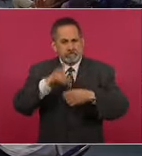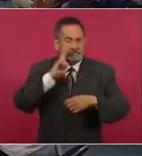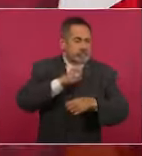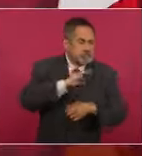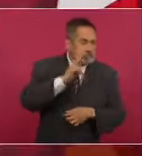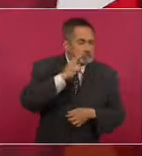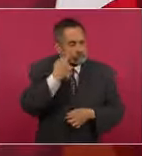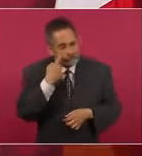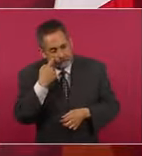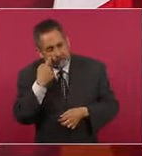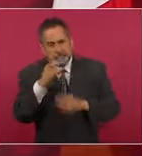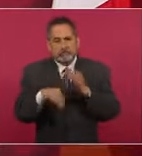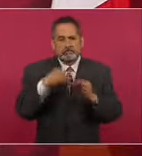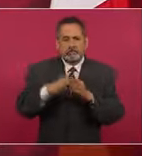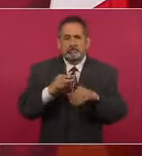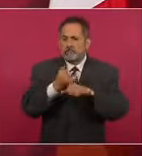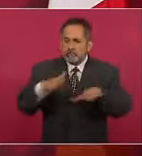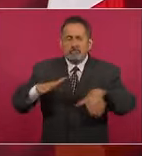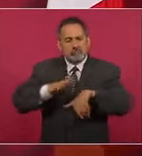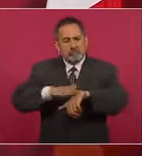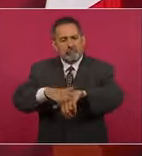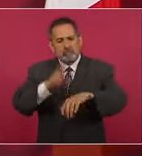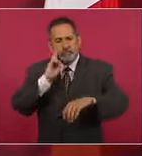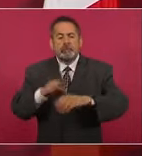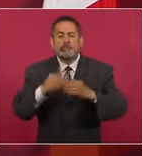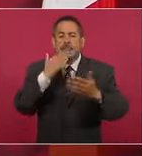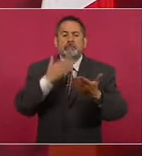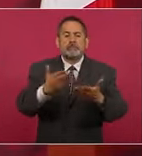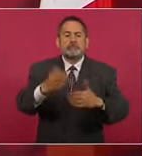podamos informar. Muy bien.